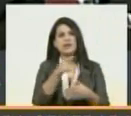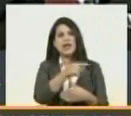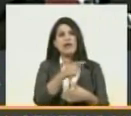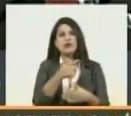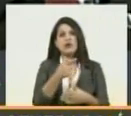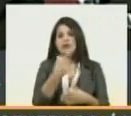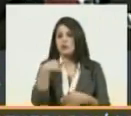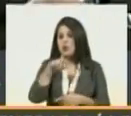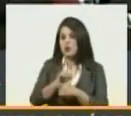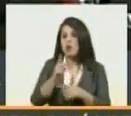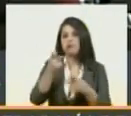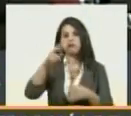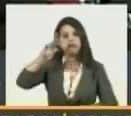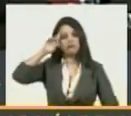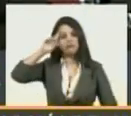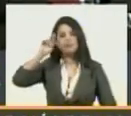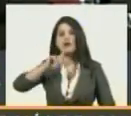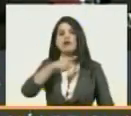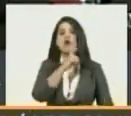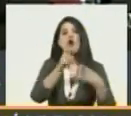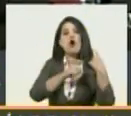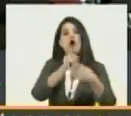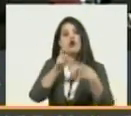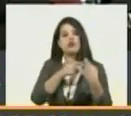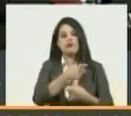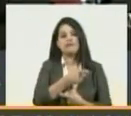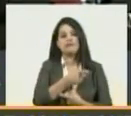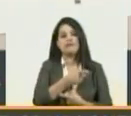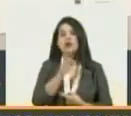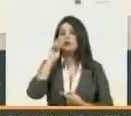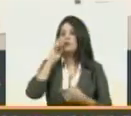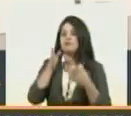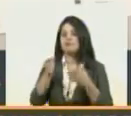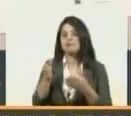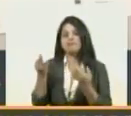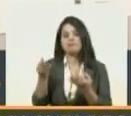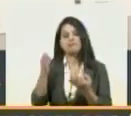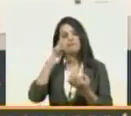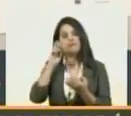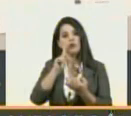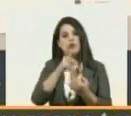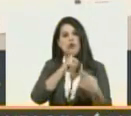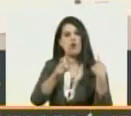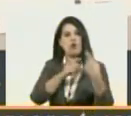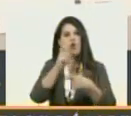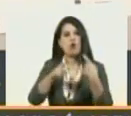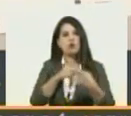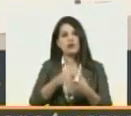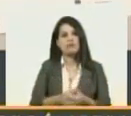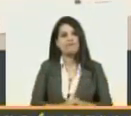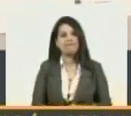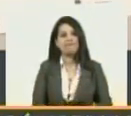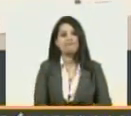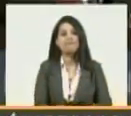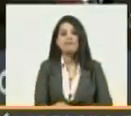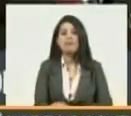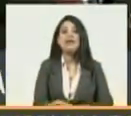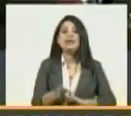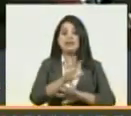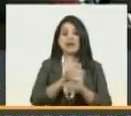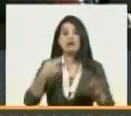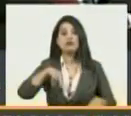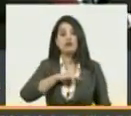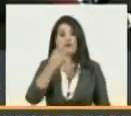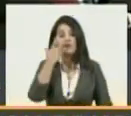priva la razón, sino el odio, lo que se encauza es justamente las expresiones fascistas, como hemos visto nosotros